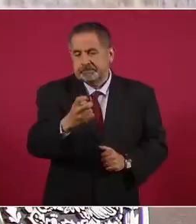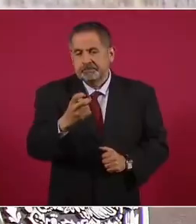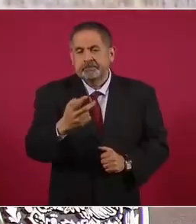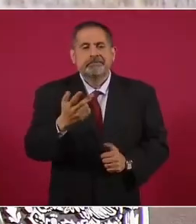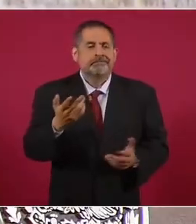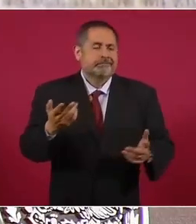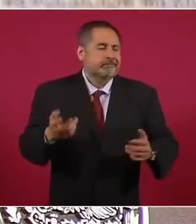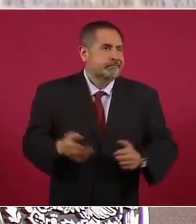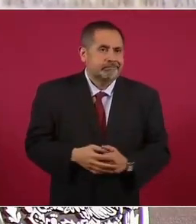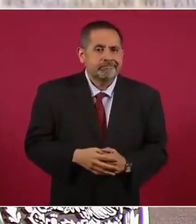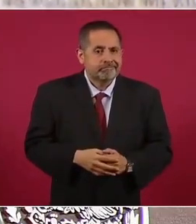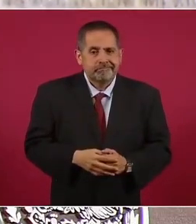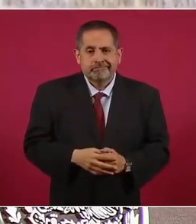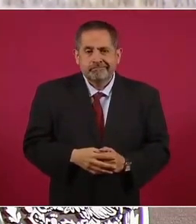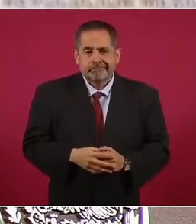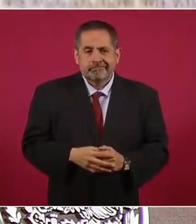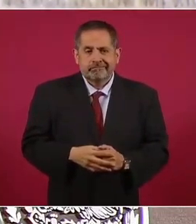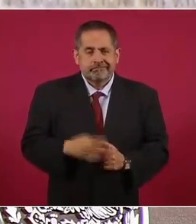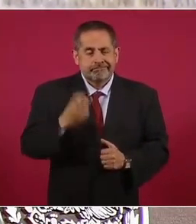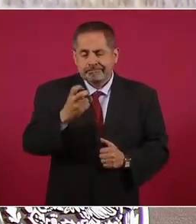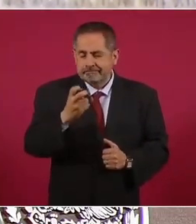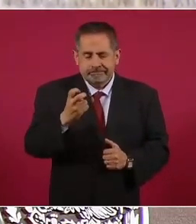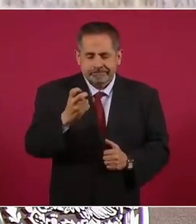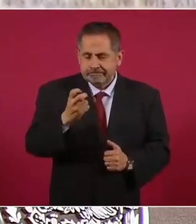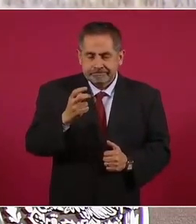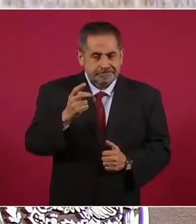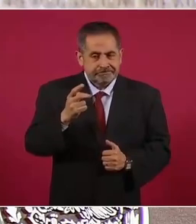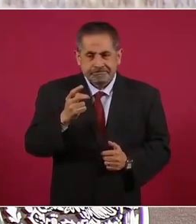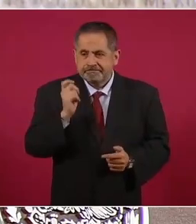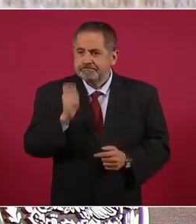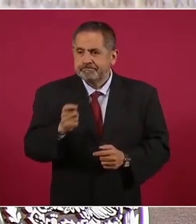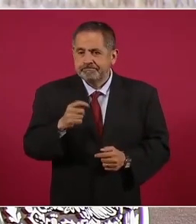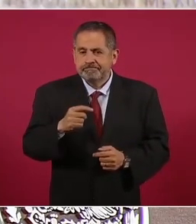es la que no debemos